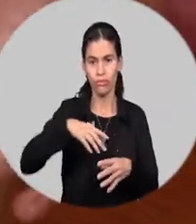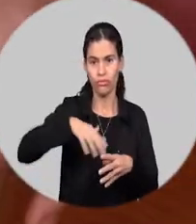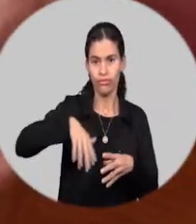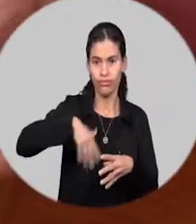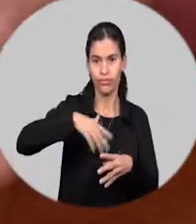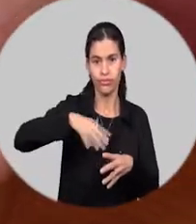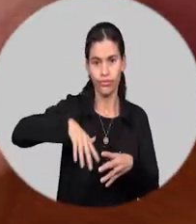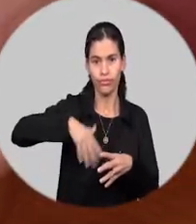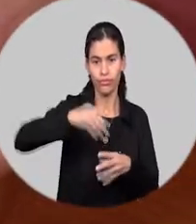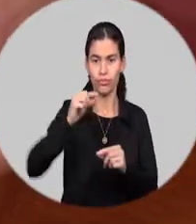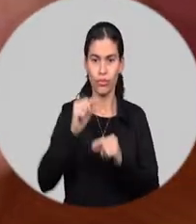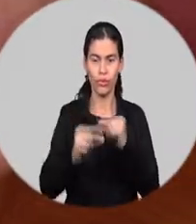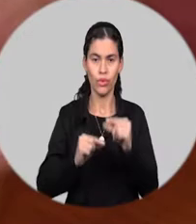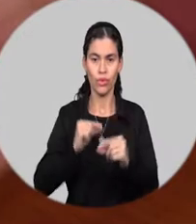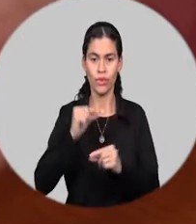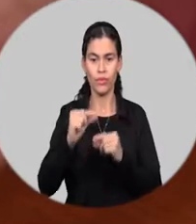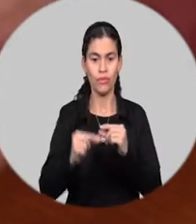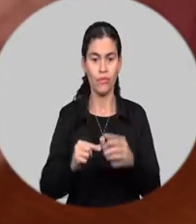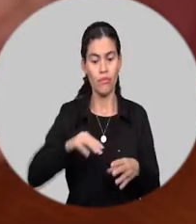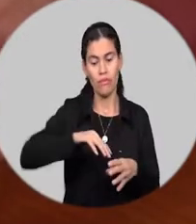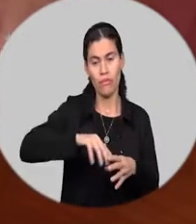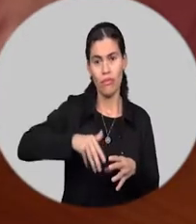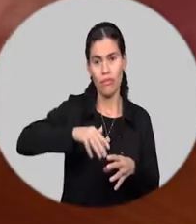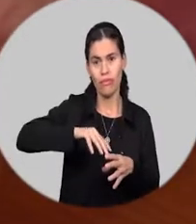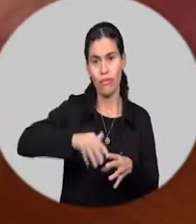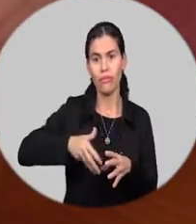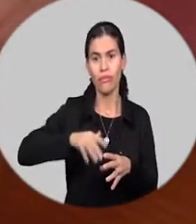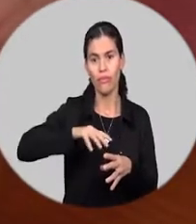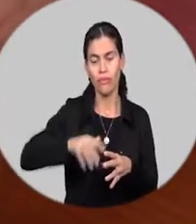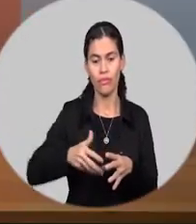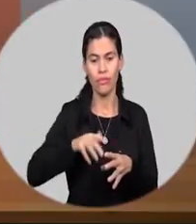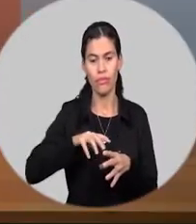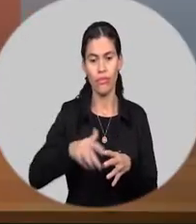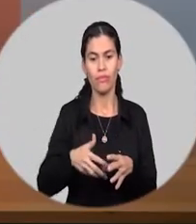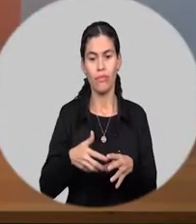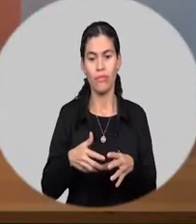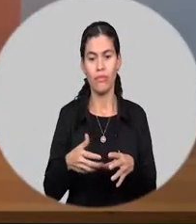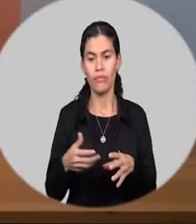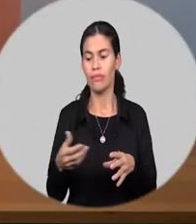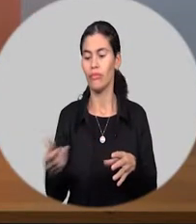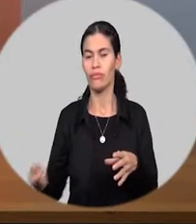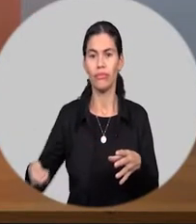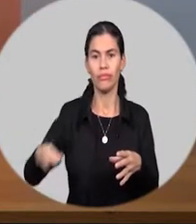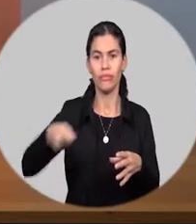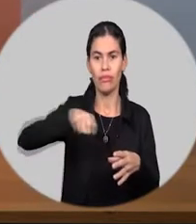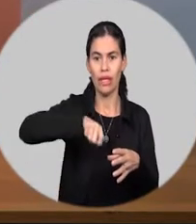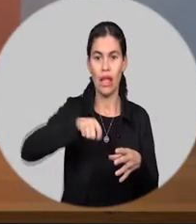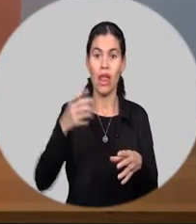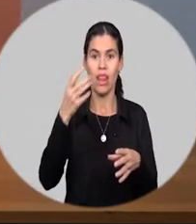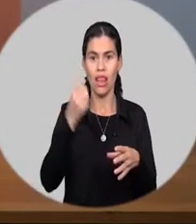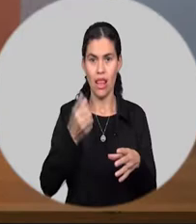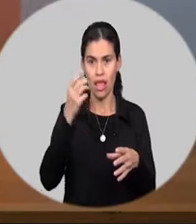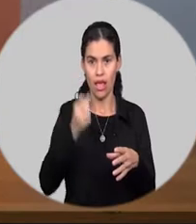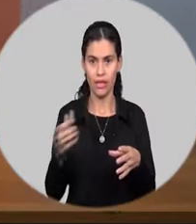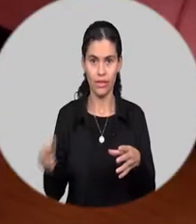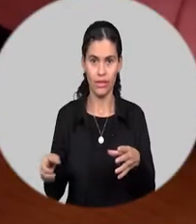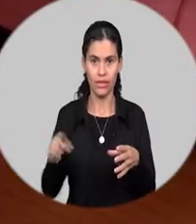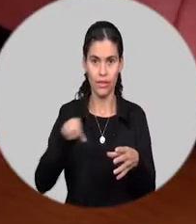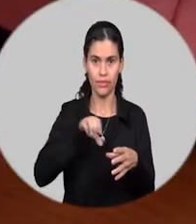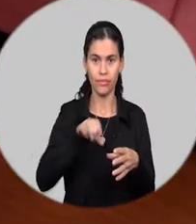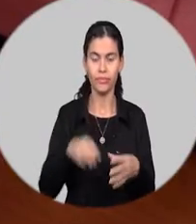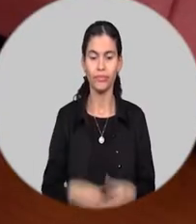Vamos mezclando despacio y a la vez vamos a agregarle la leche.